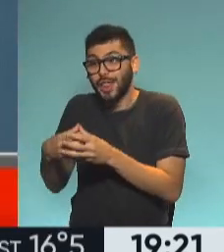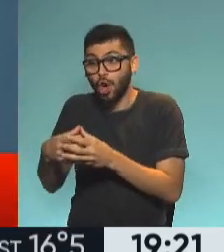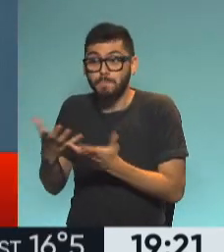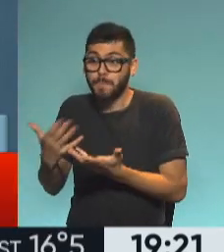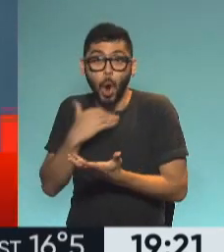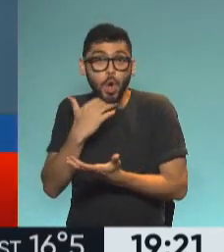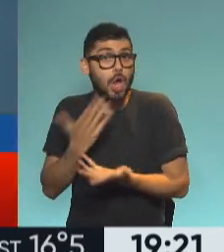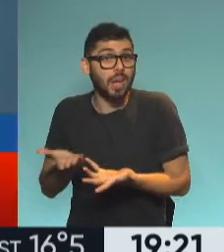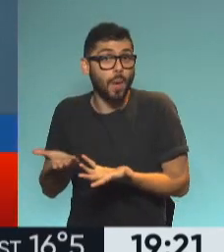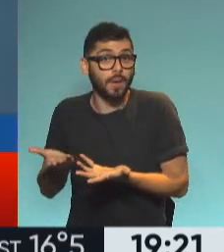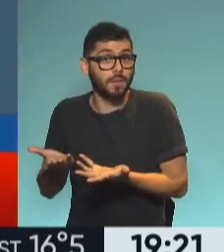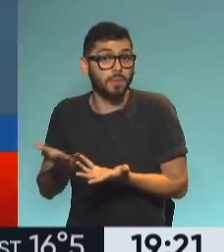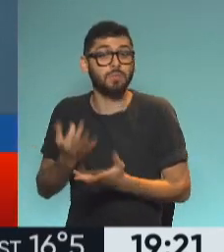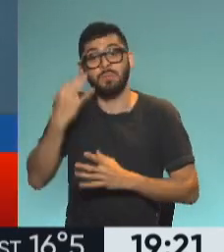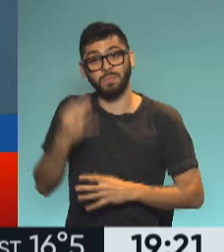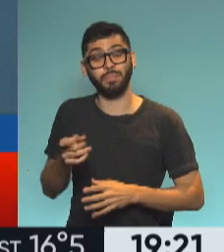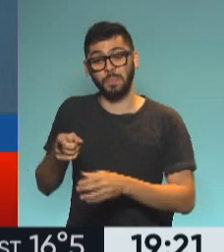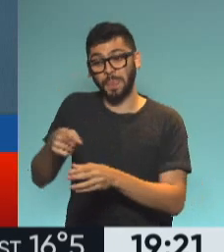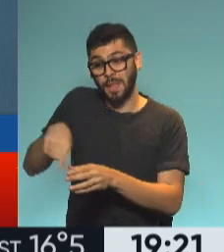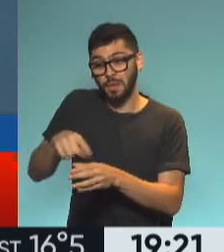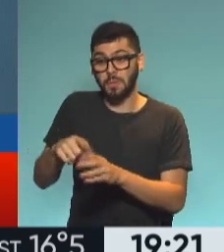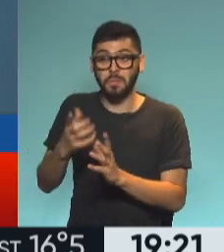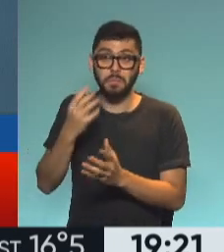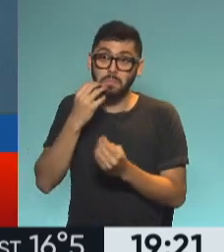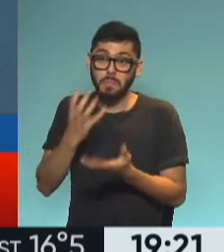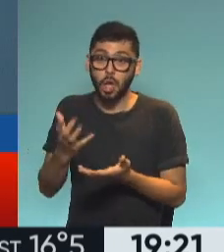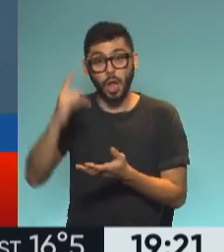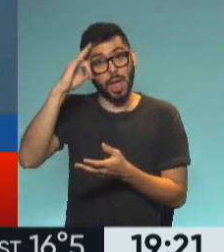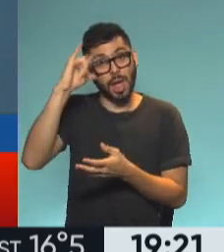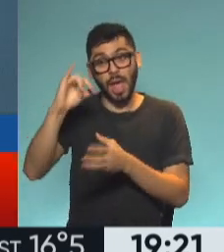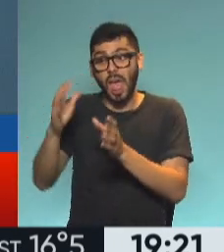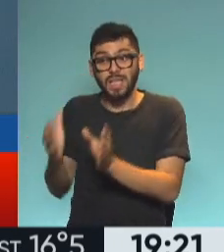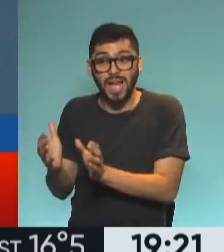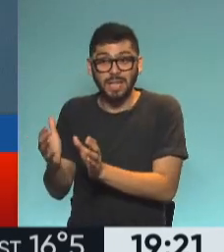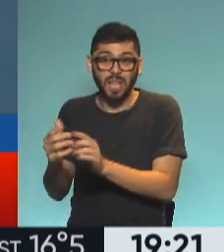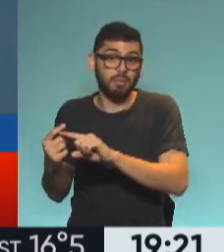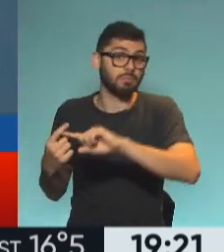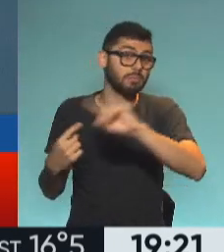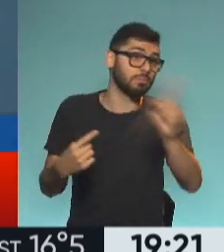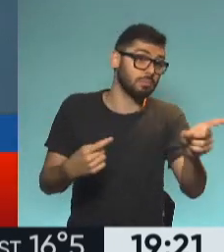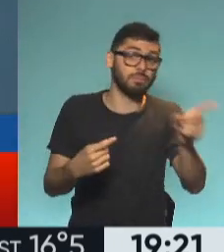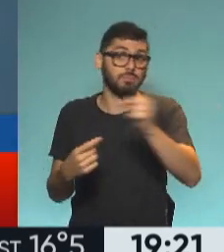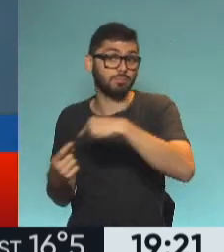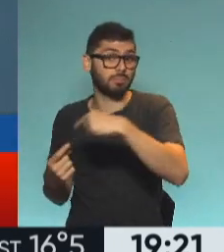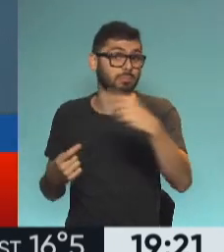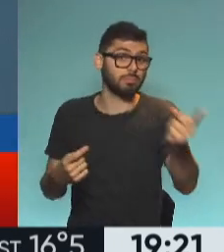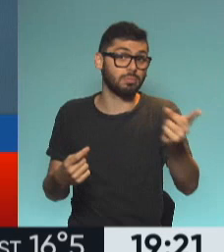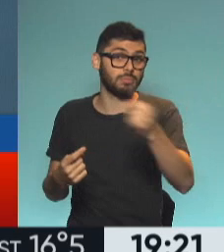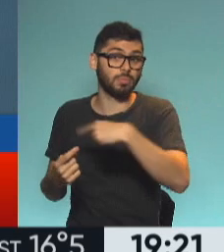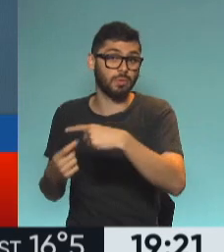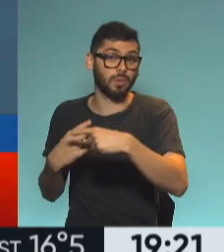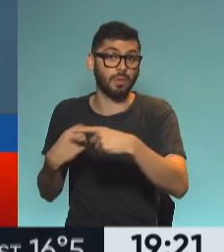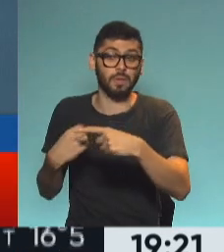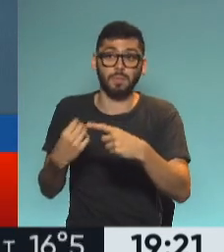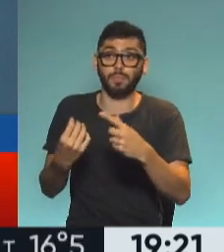hacer, porque realmente ellos preferirían quedarse en Ezeiza e ir y venir como si fuese la Copa Libertadores de América. Pero no hay un partido por semana, hay uno